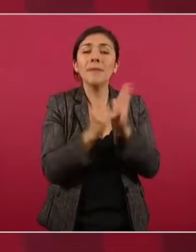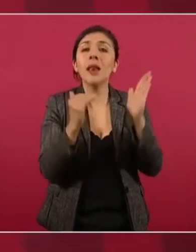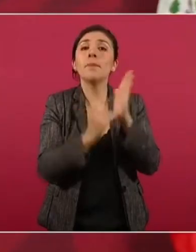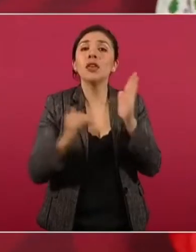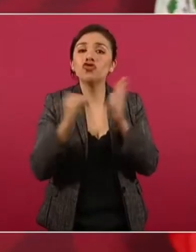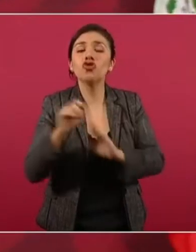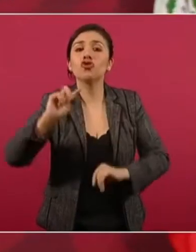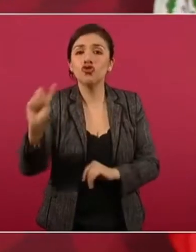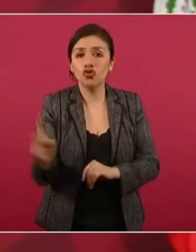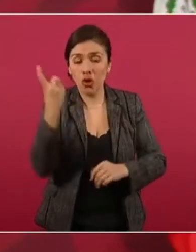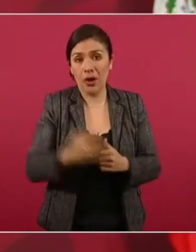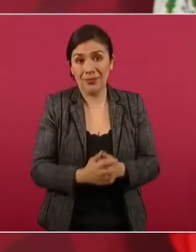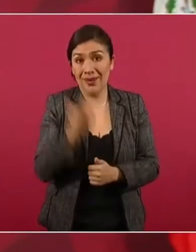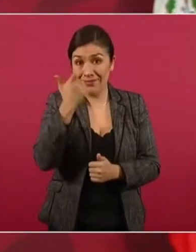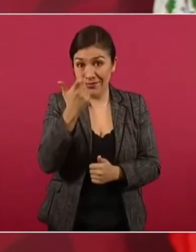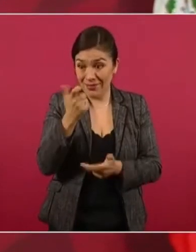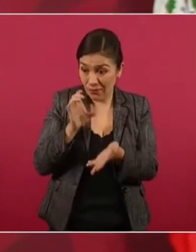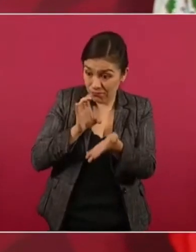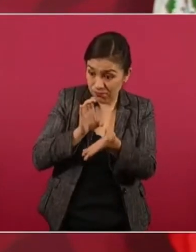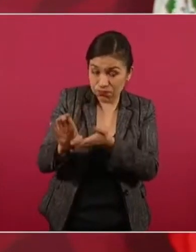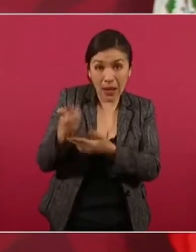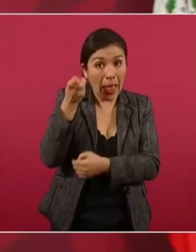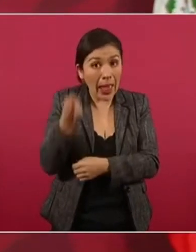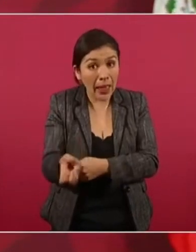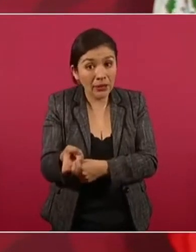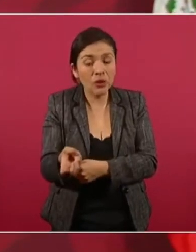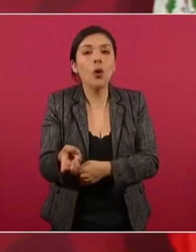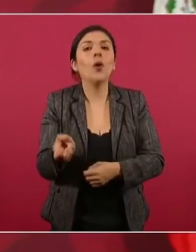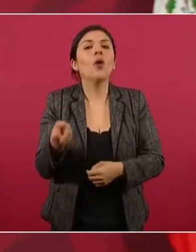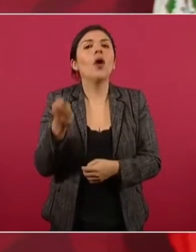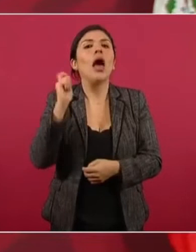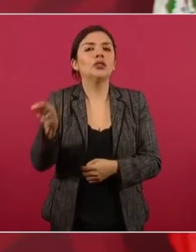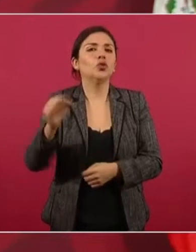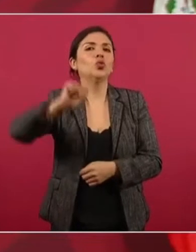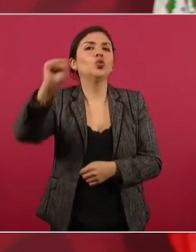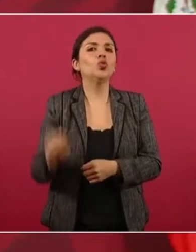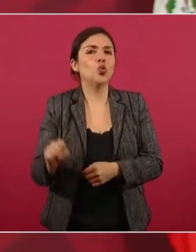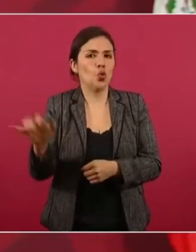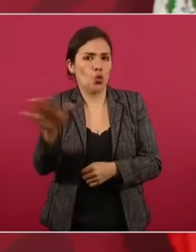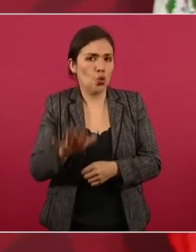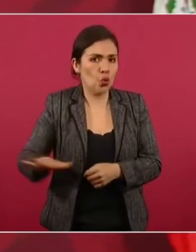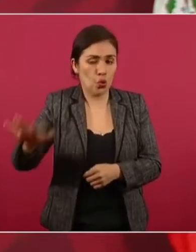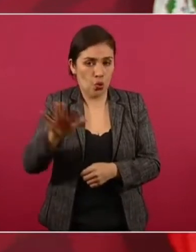y la mayor parte de esa inversión es en el sureste.